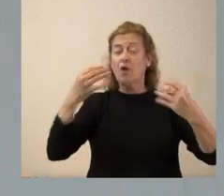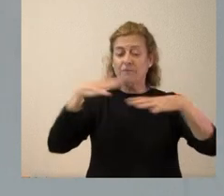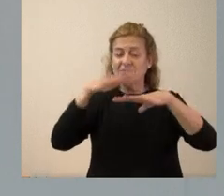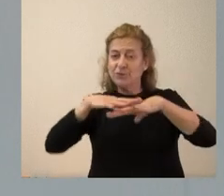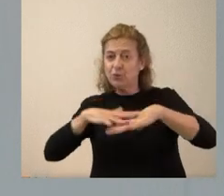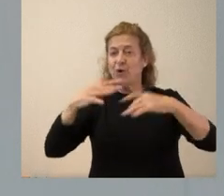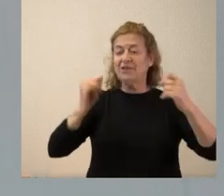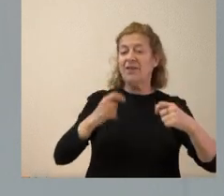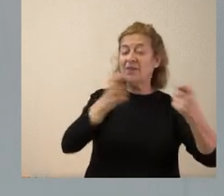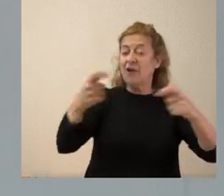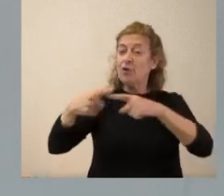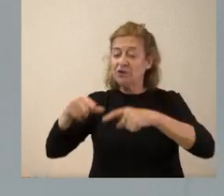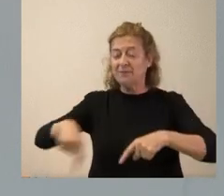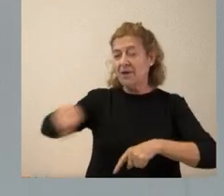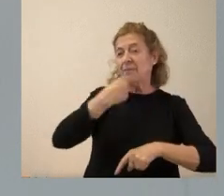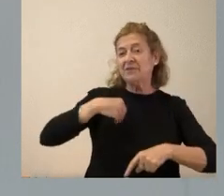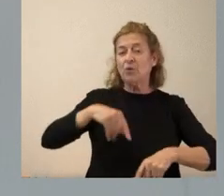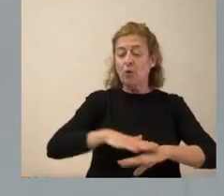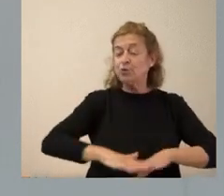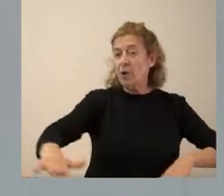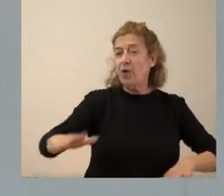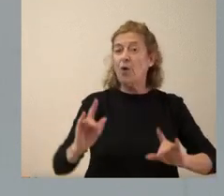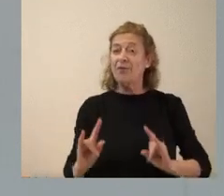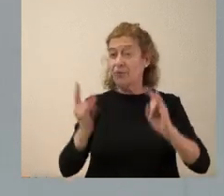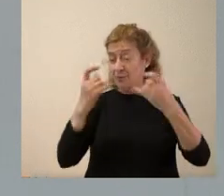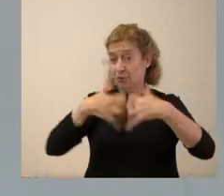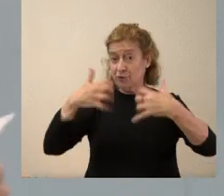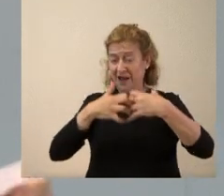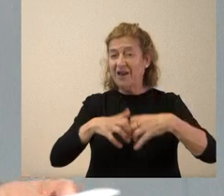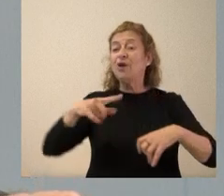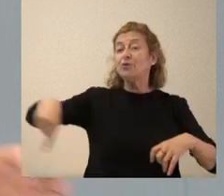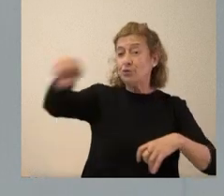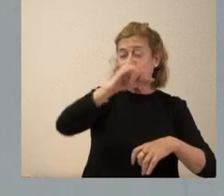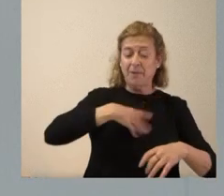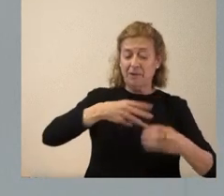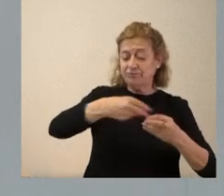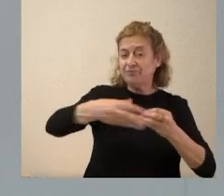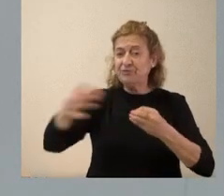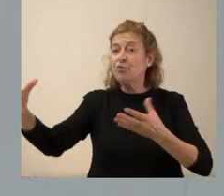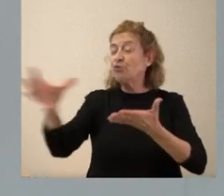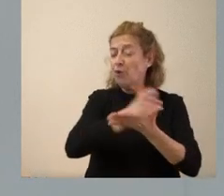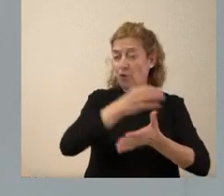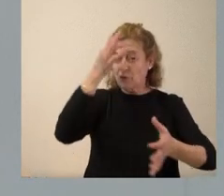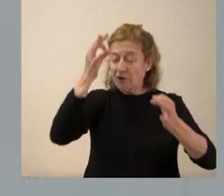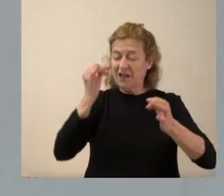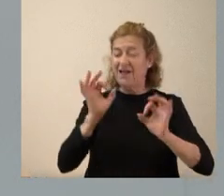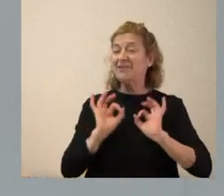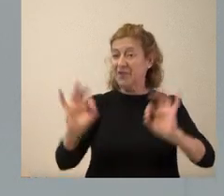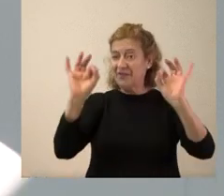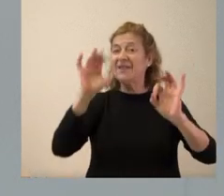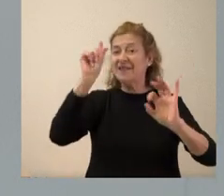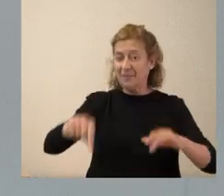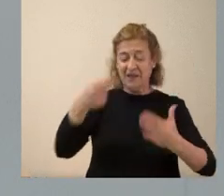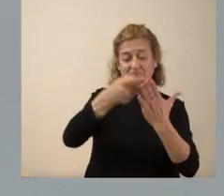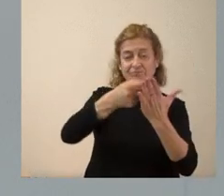dotaciones de las que dispone este suelo Industrial tienen ustedes la documentación concreta y específica así como la relación de